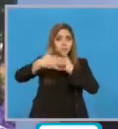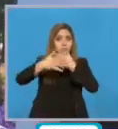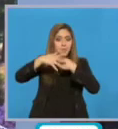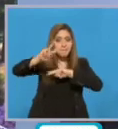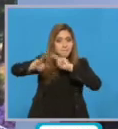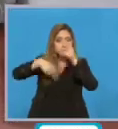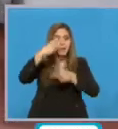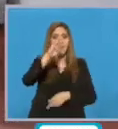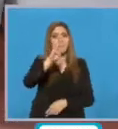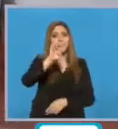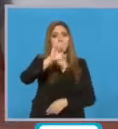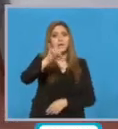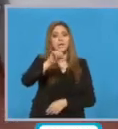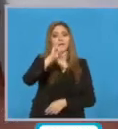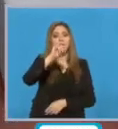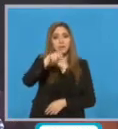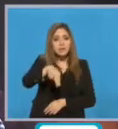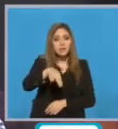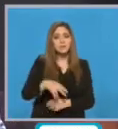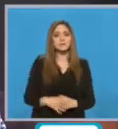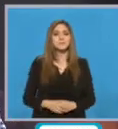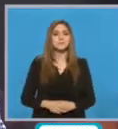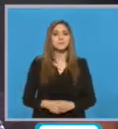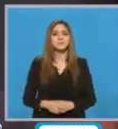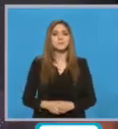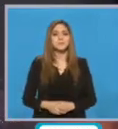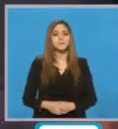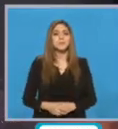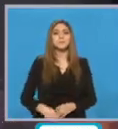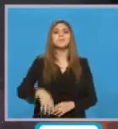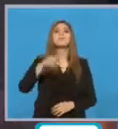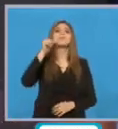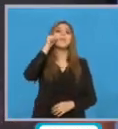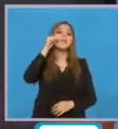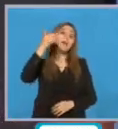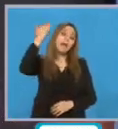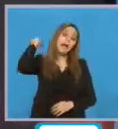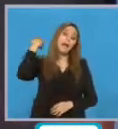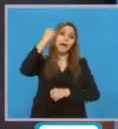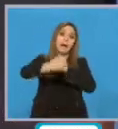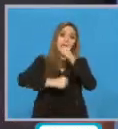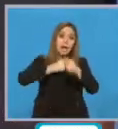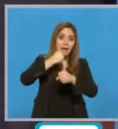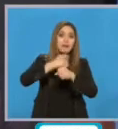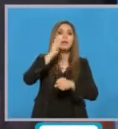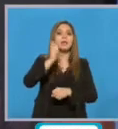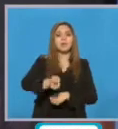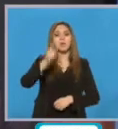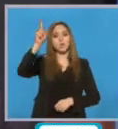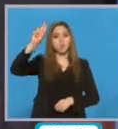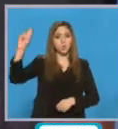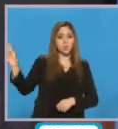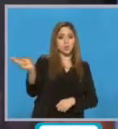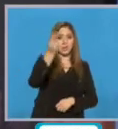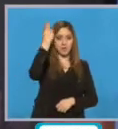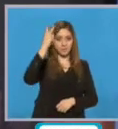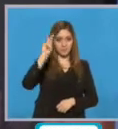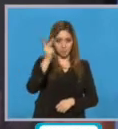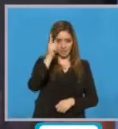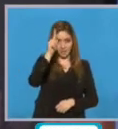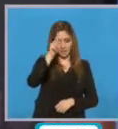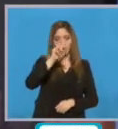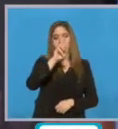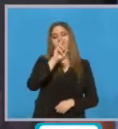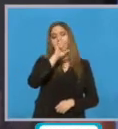poco de esta competencia, ¿de qué se trata? Así es, el año pasado tuvimos la oportunidad de ir a participar a la Universidad Politécnica de Bucarest, en Rumania.